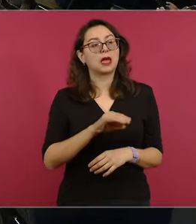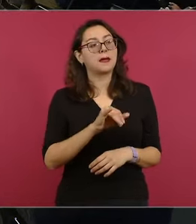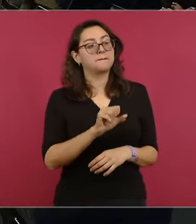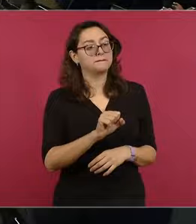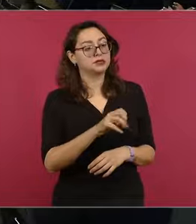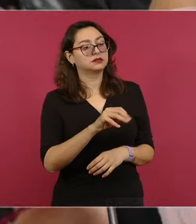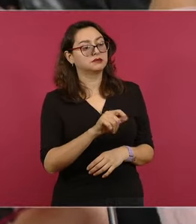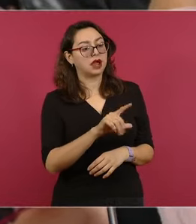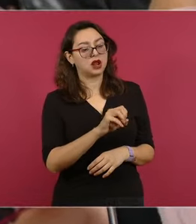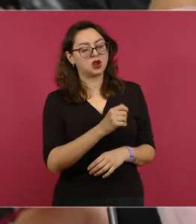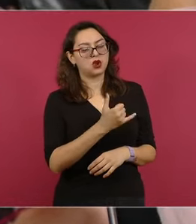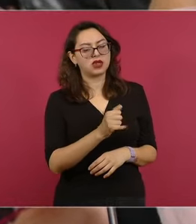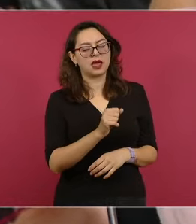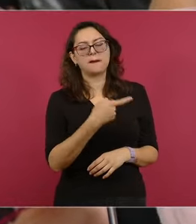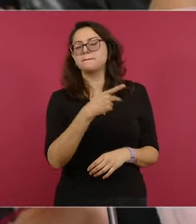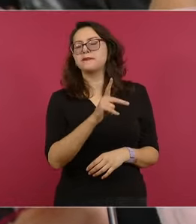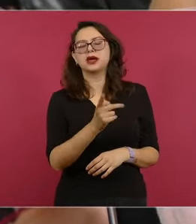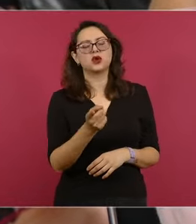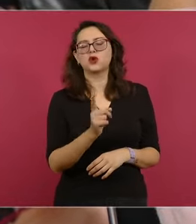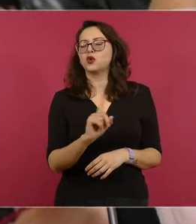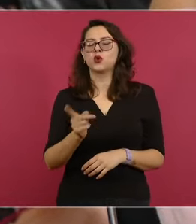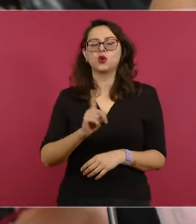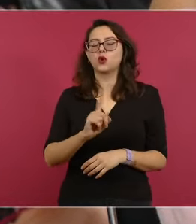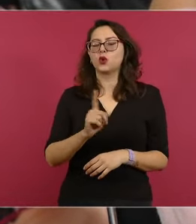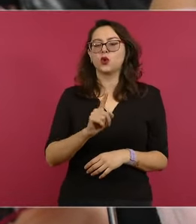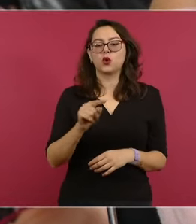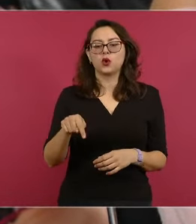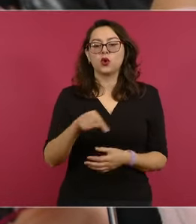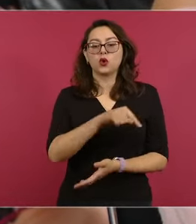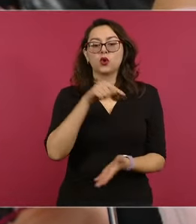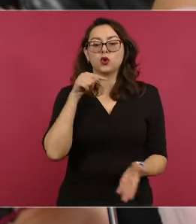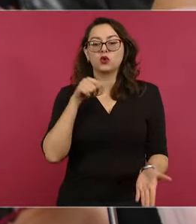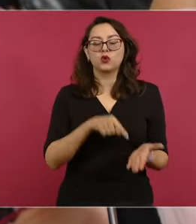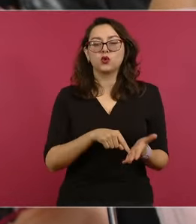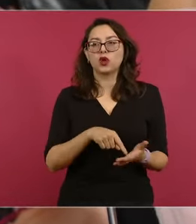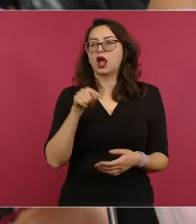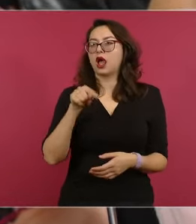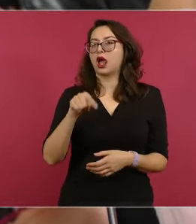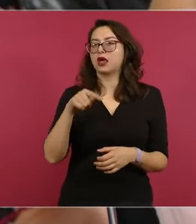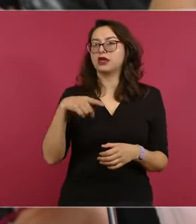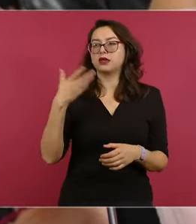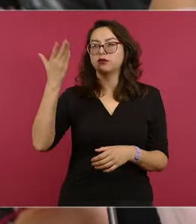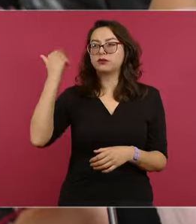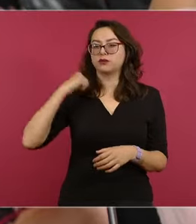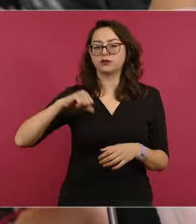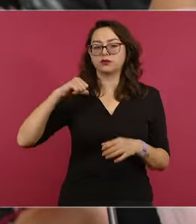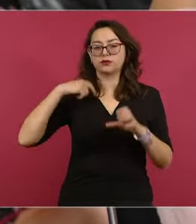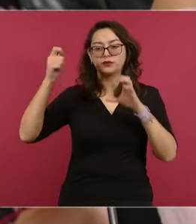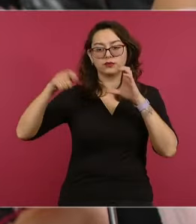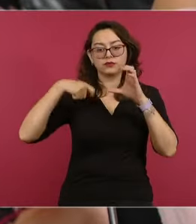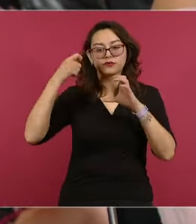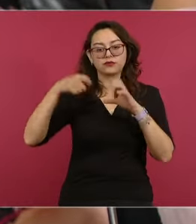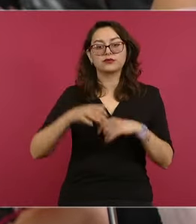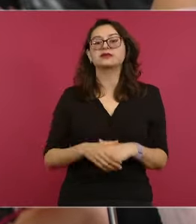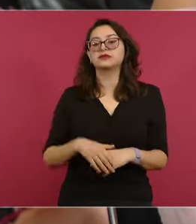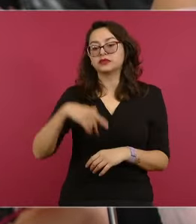Ismaloya. Ismaloya, pero ¿cómo se llama el sitio? Ahí se filmó una película. La noche de la iguana, donde está… La